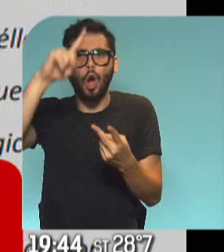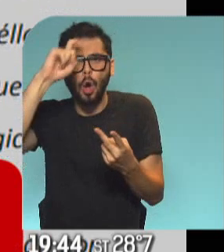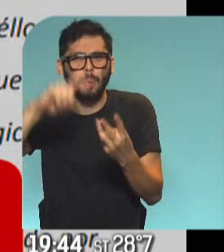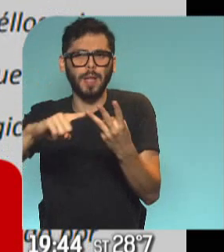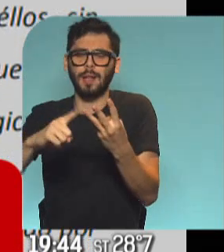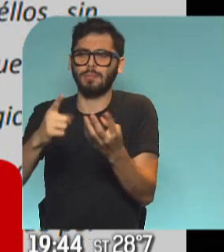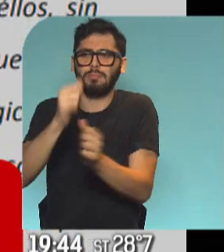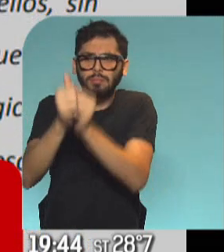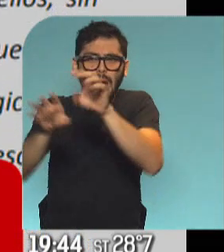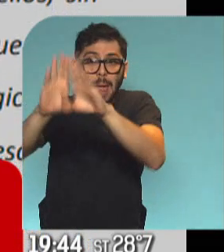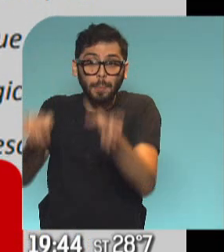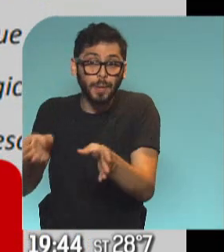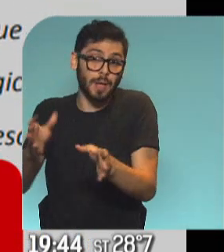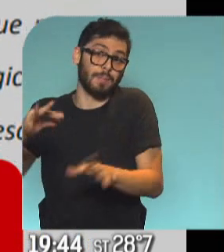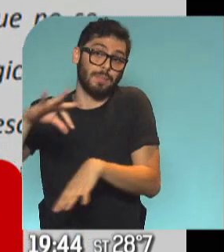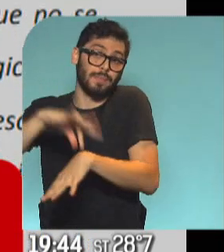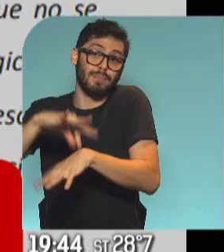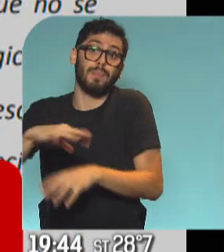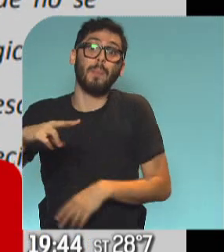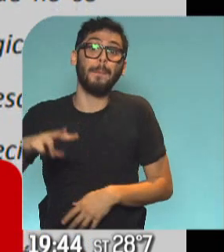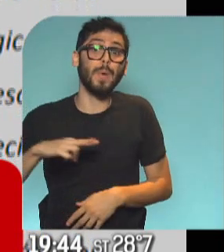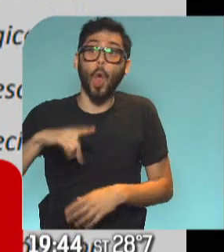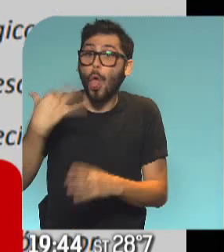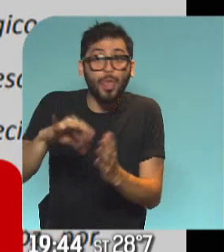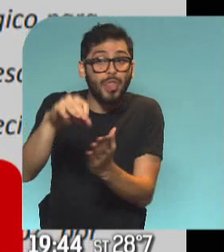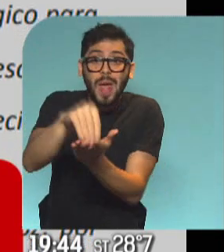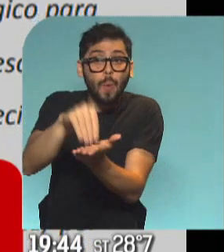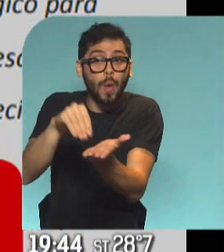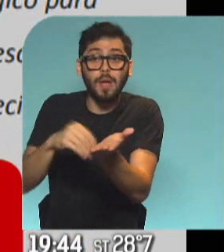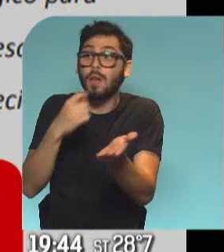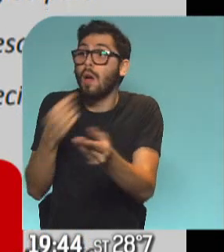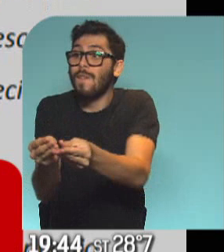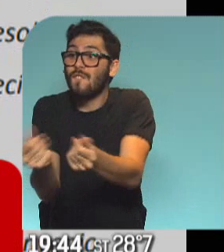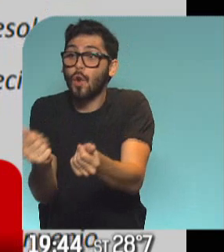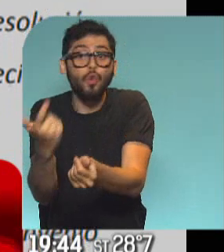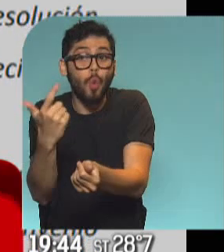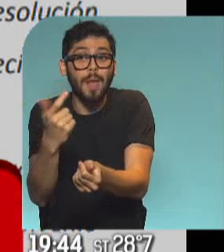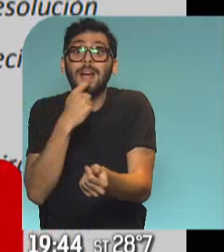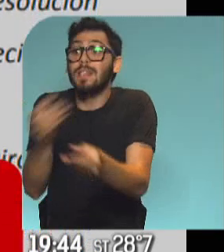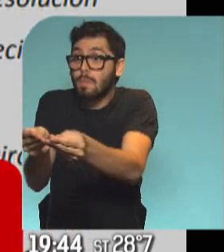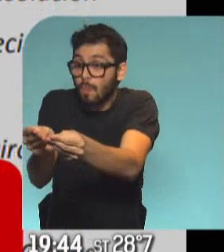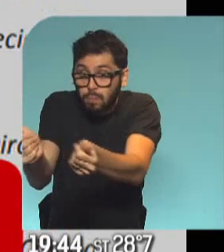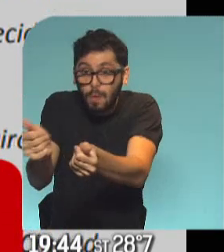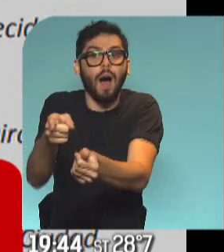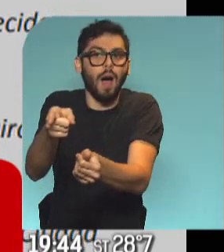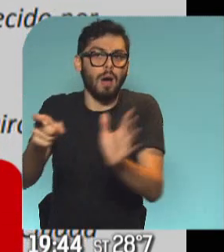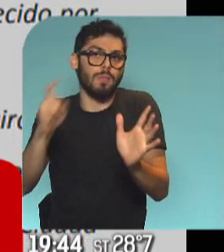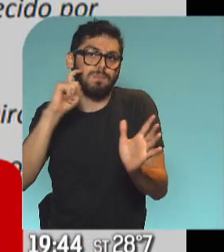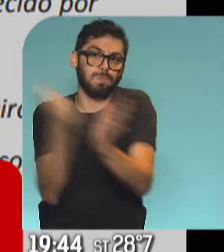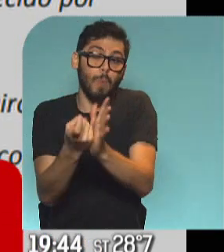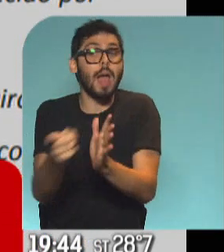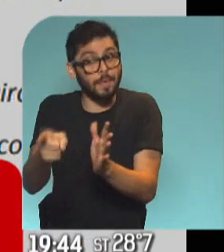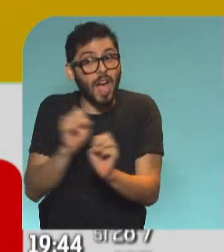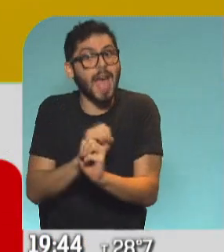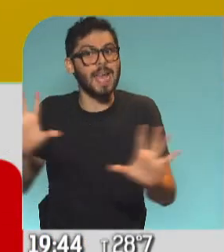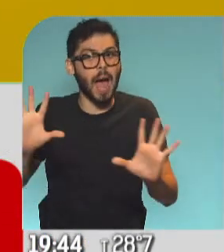empresas de medicina privada tienen que estar registrados y no pueden desaparecer, pues si se desaparecen, entonces sí hay un delito que es bastante más grave